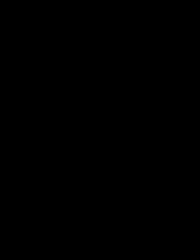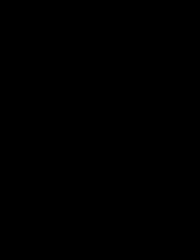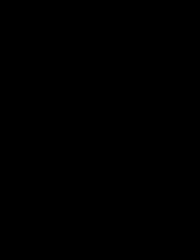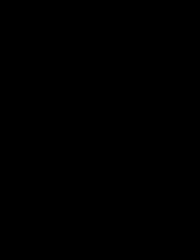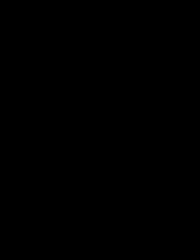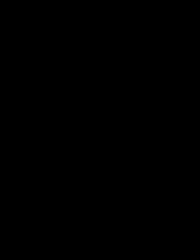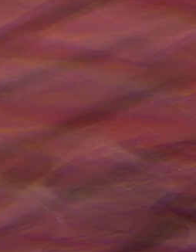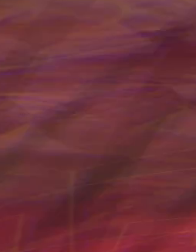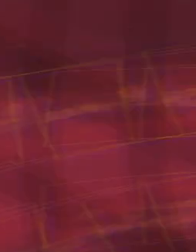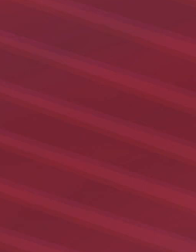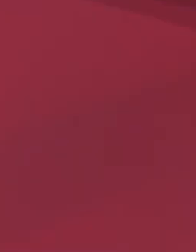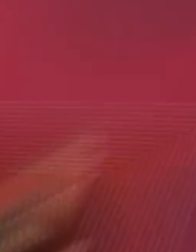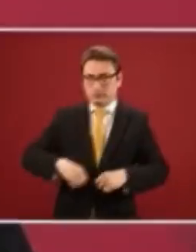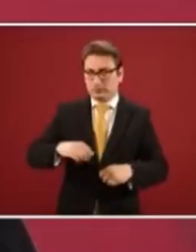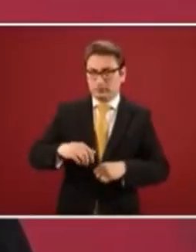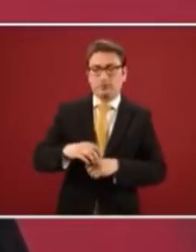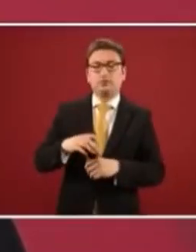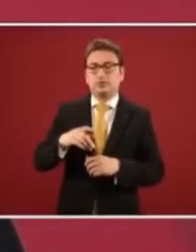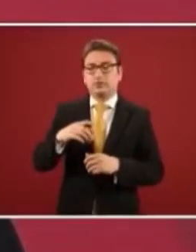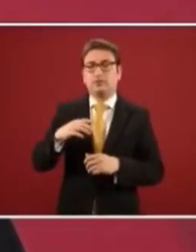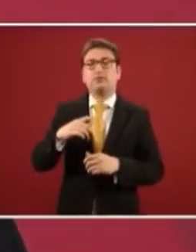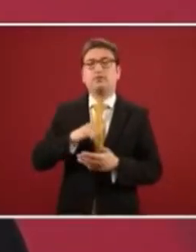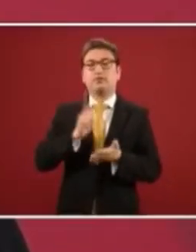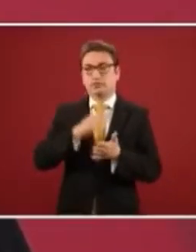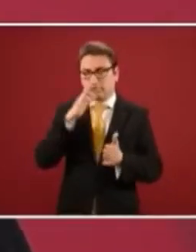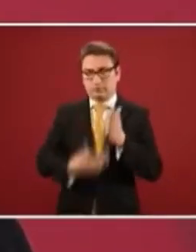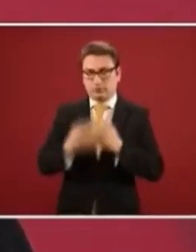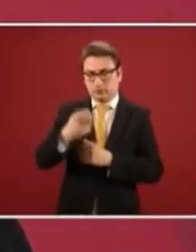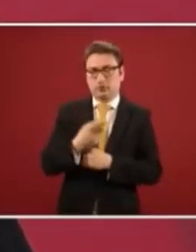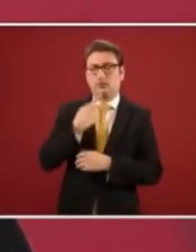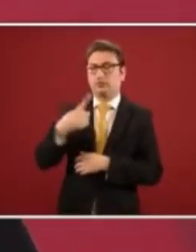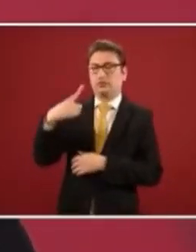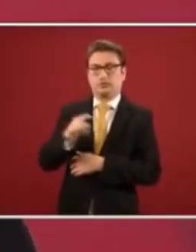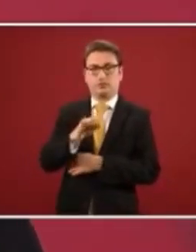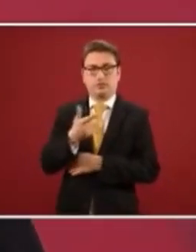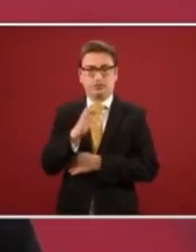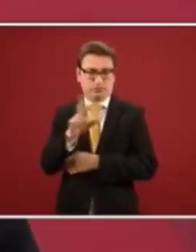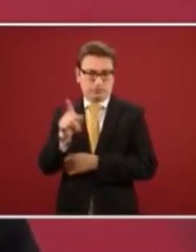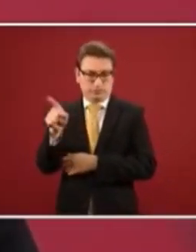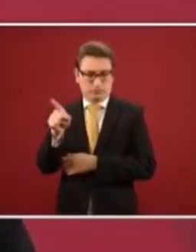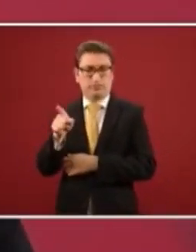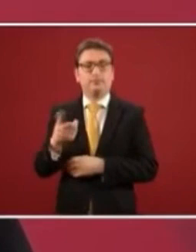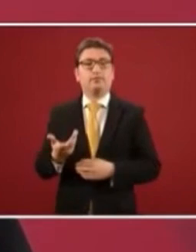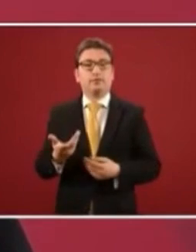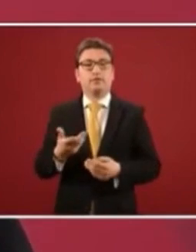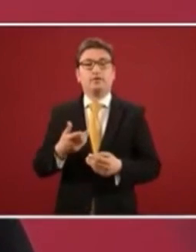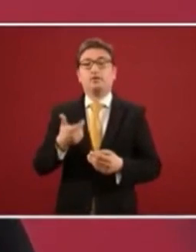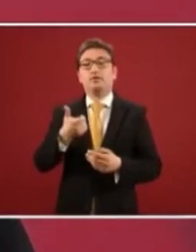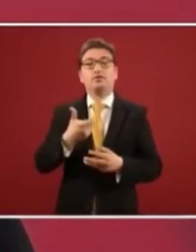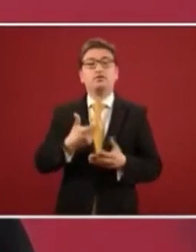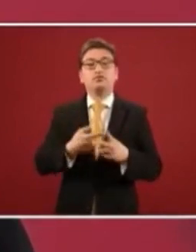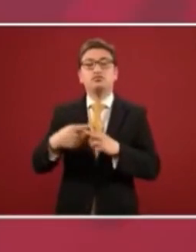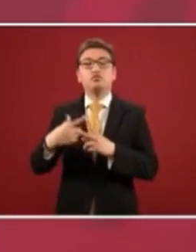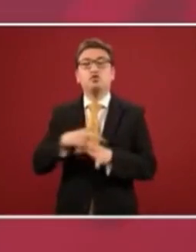1 2 3 4 5 6 7 8 10 que tu amigo un saludo para todos del canal aquí está el en la página